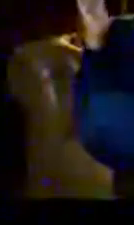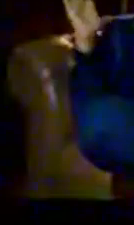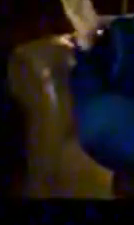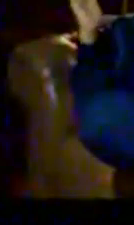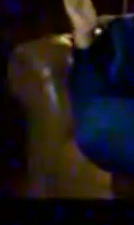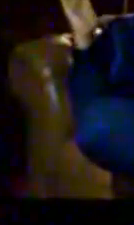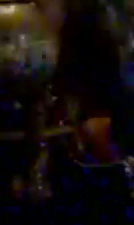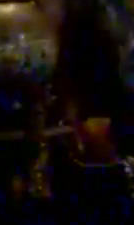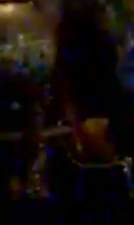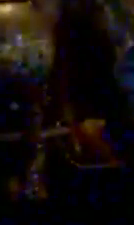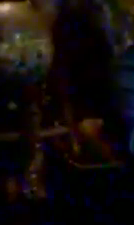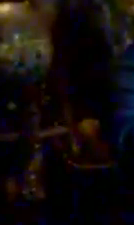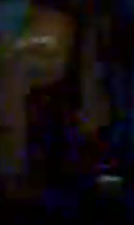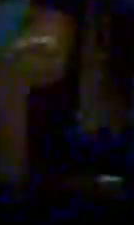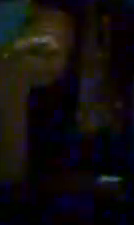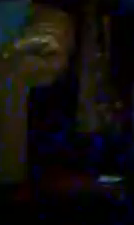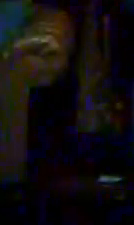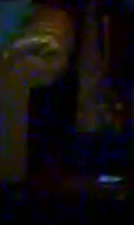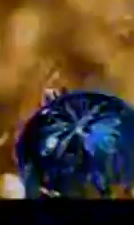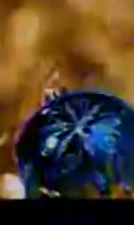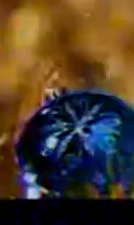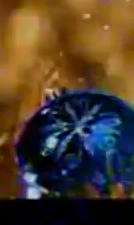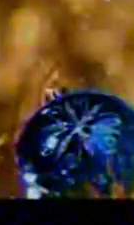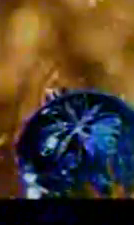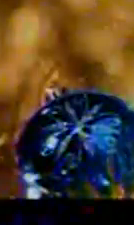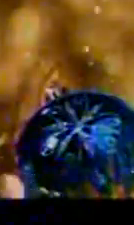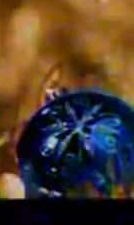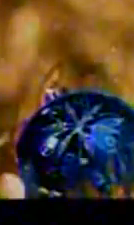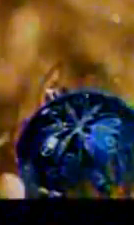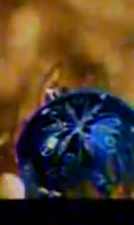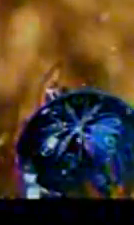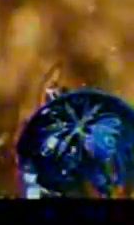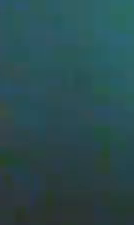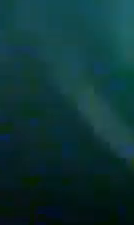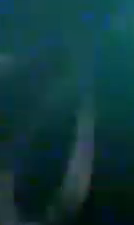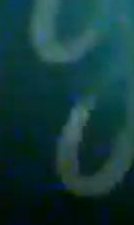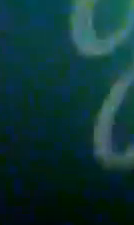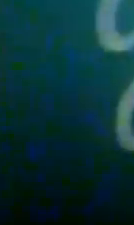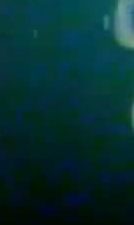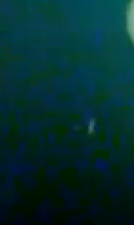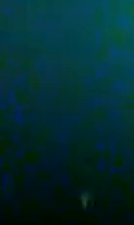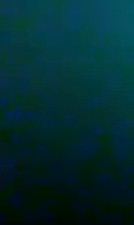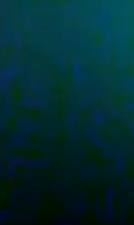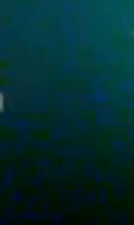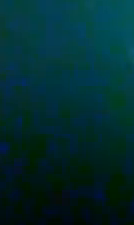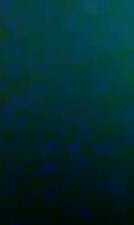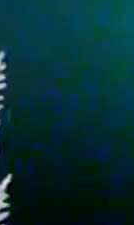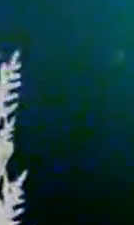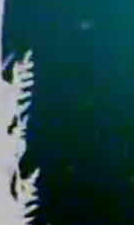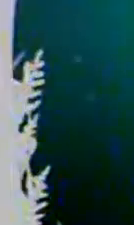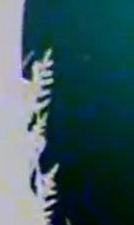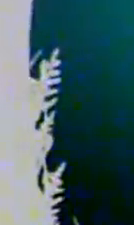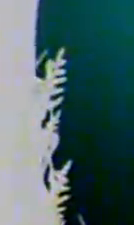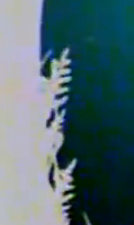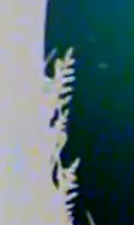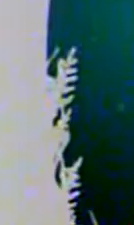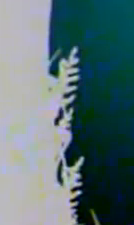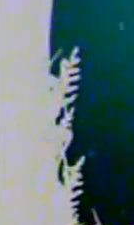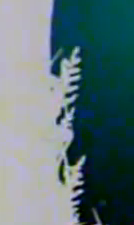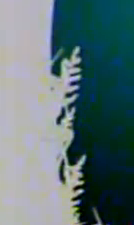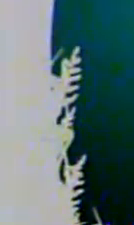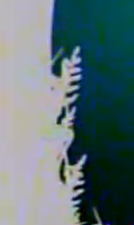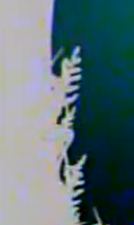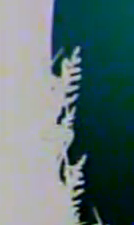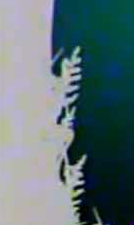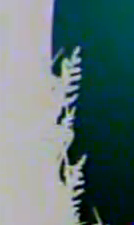esta Navidad con CNT. CNT, conectémonos más. Conoce y disfruta la nueva edición limitada que Glade, en colaboración